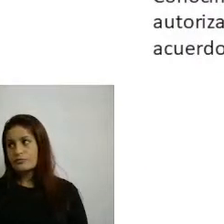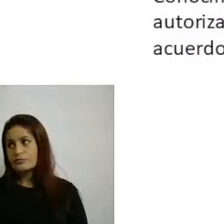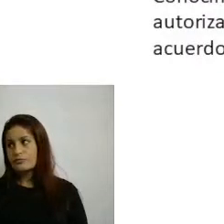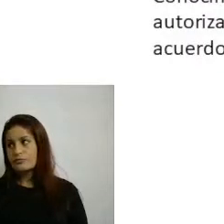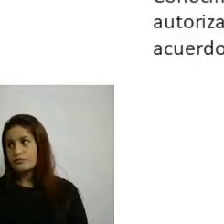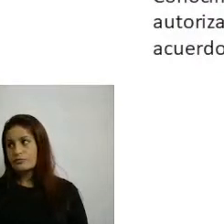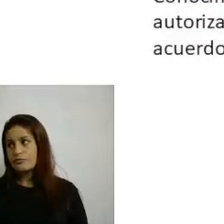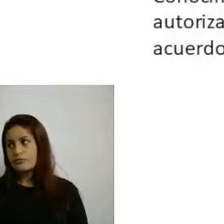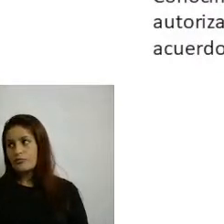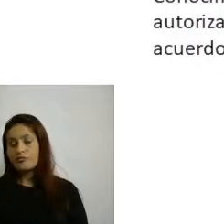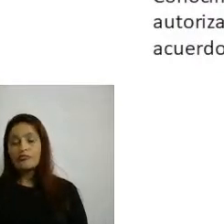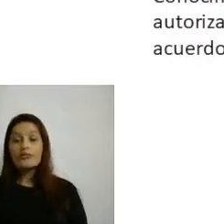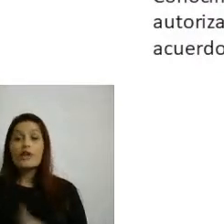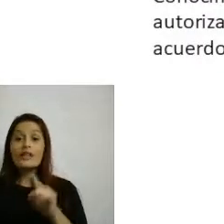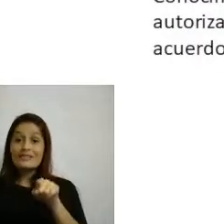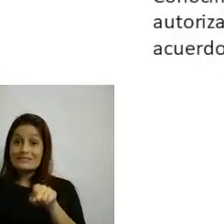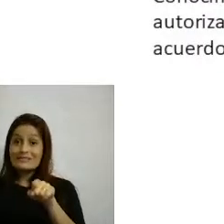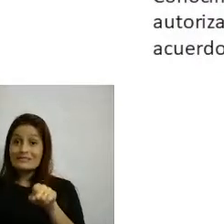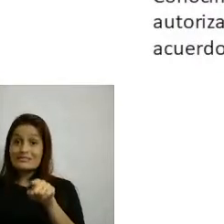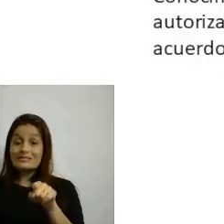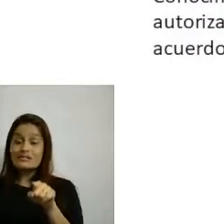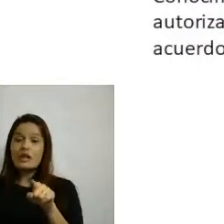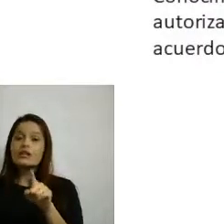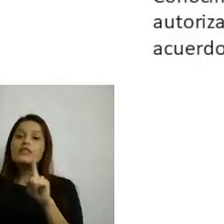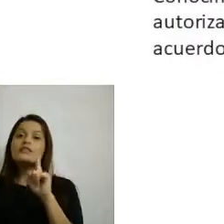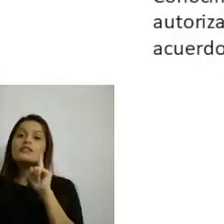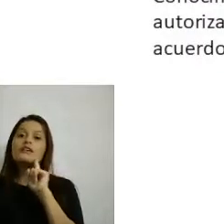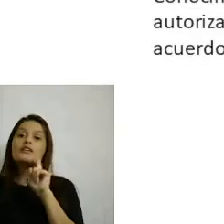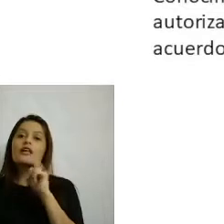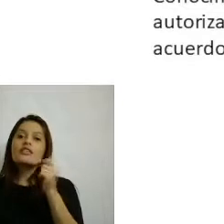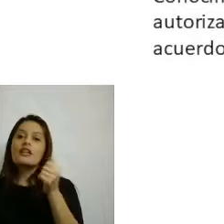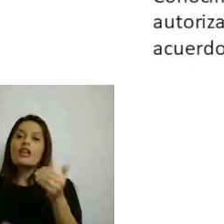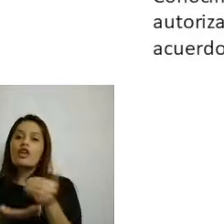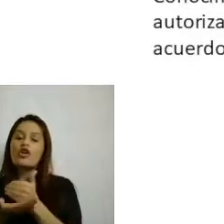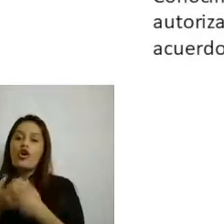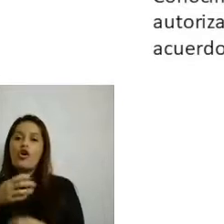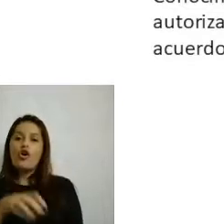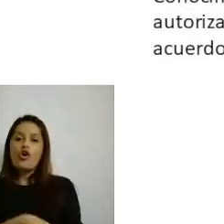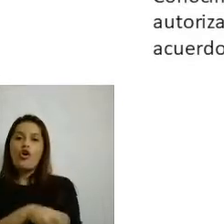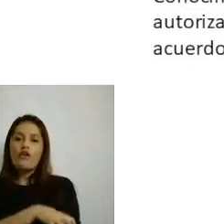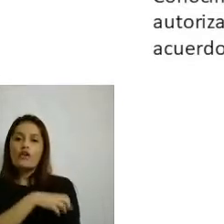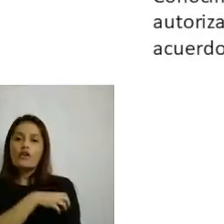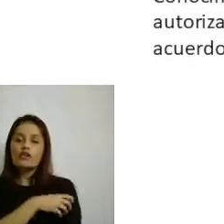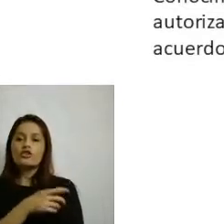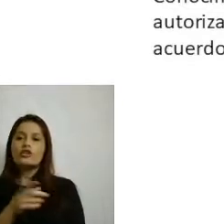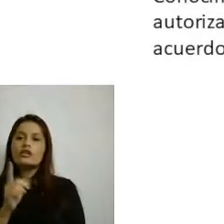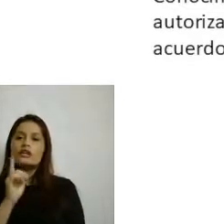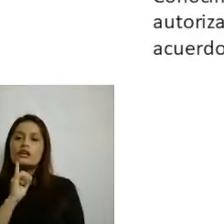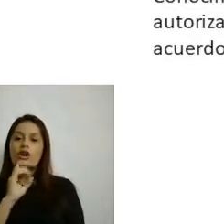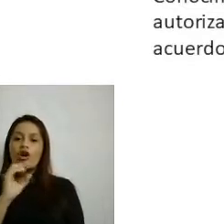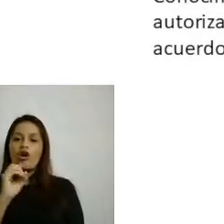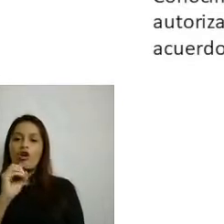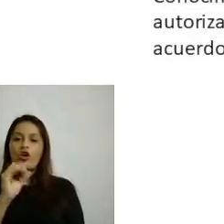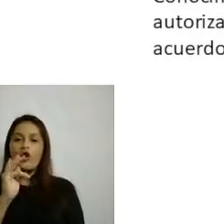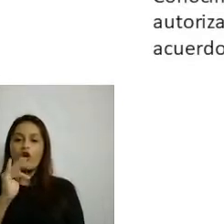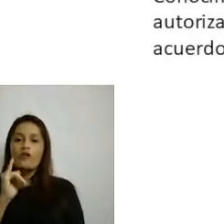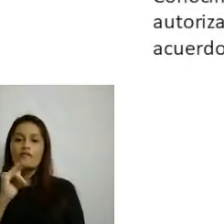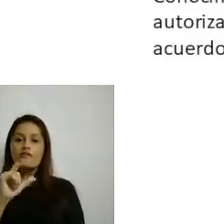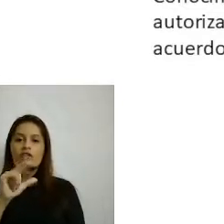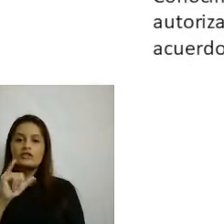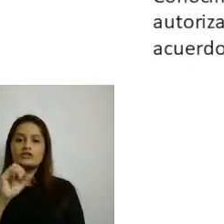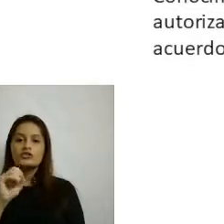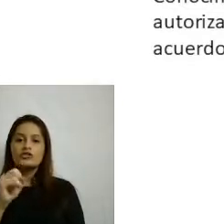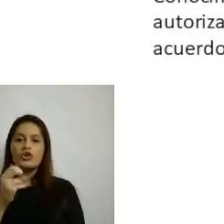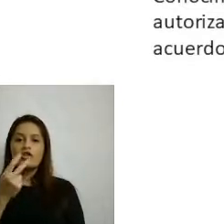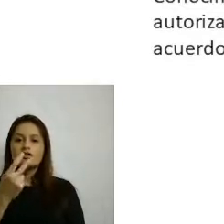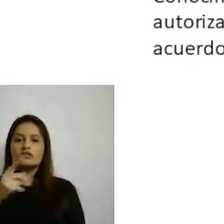Cabe destacar que esta es una licitación que es con fondo del gobierno regional, por lo tanto, mediante el oficio número 275 del